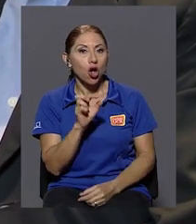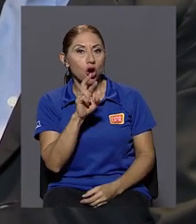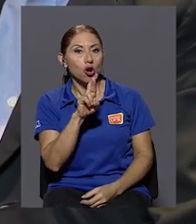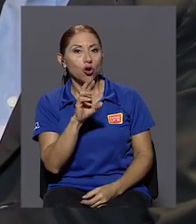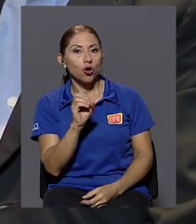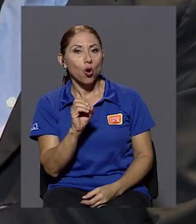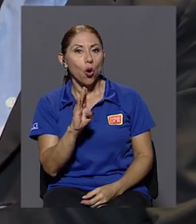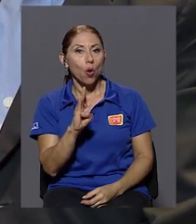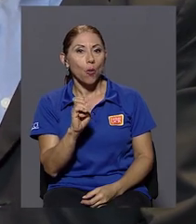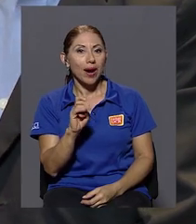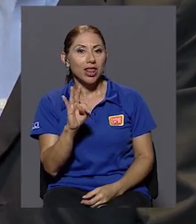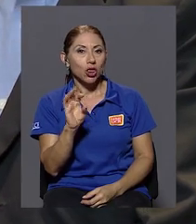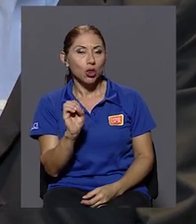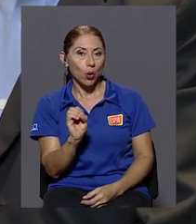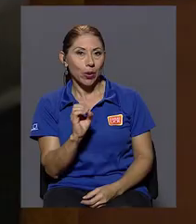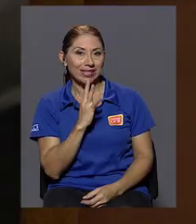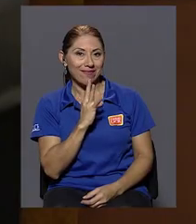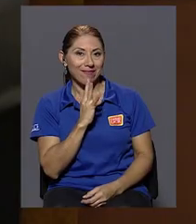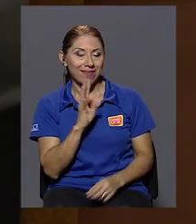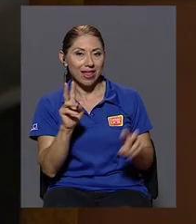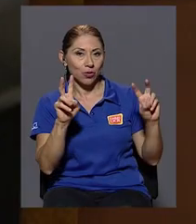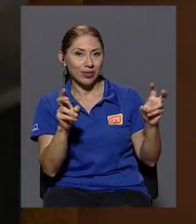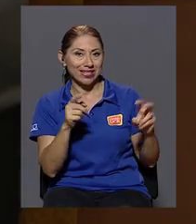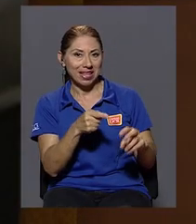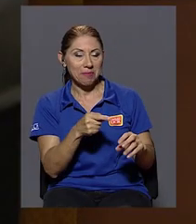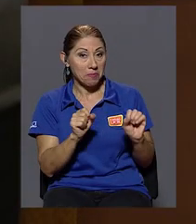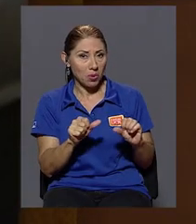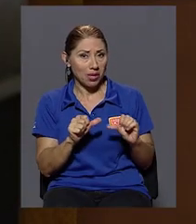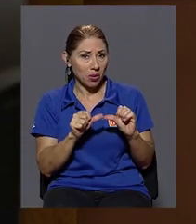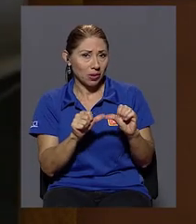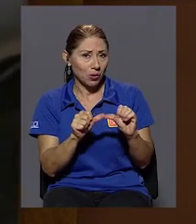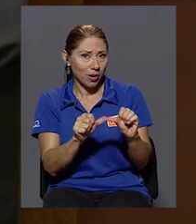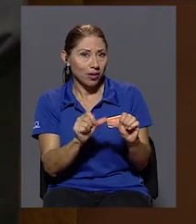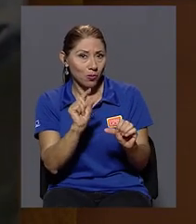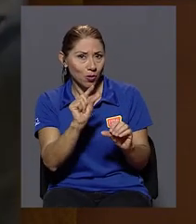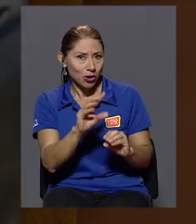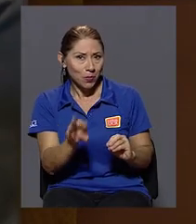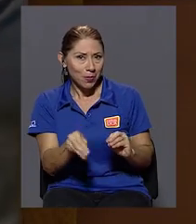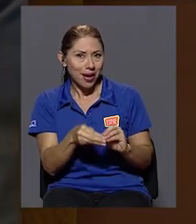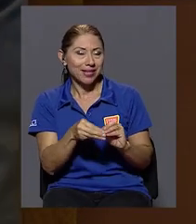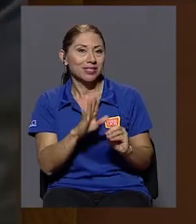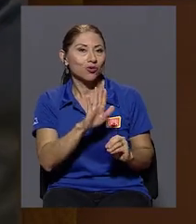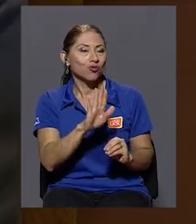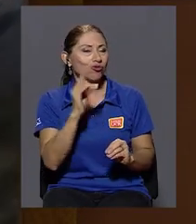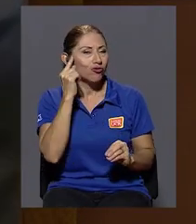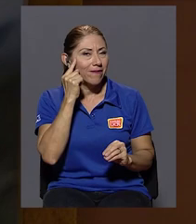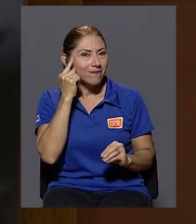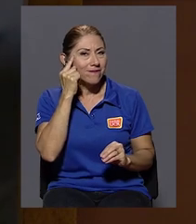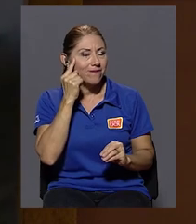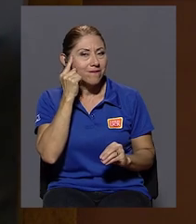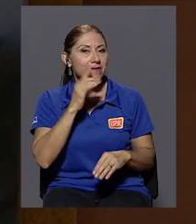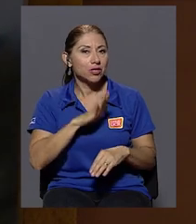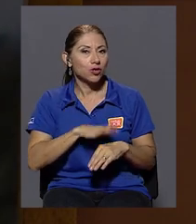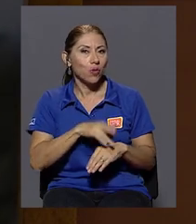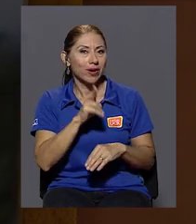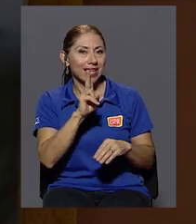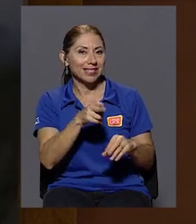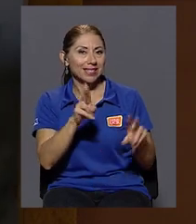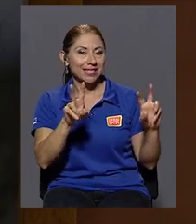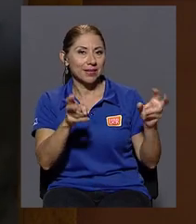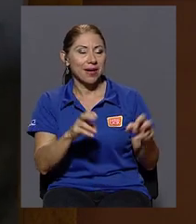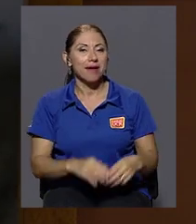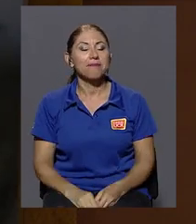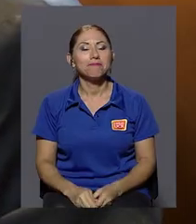estaba asumiendo ese tema y tal vez podría continuar un poquito más sus reflexiones sobre